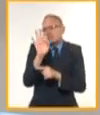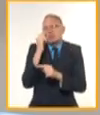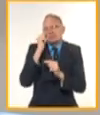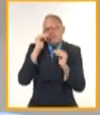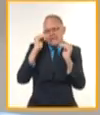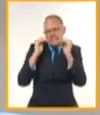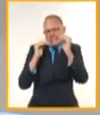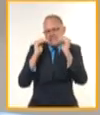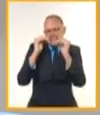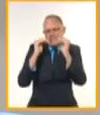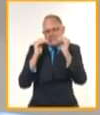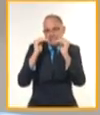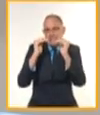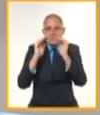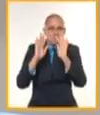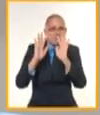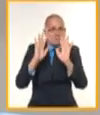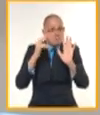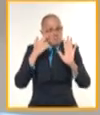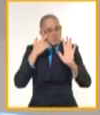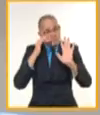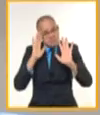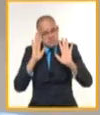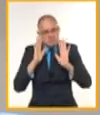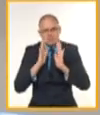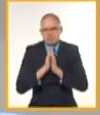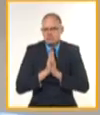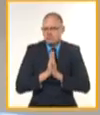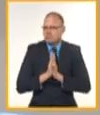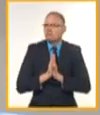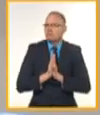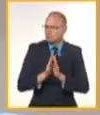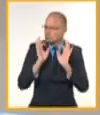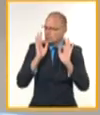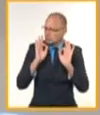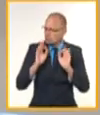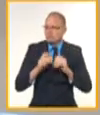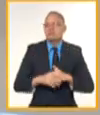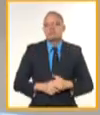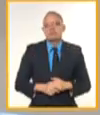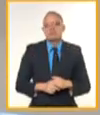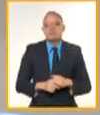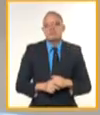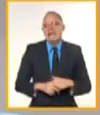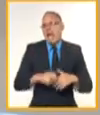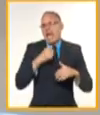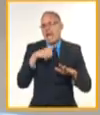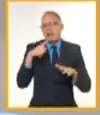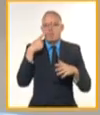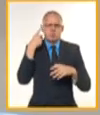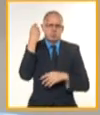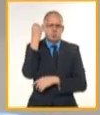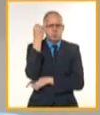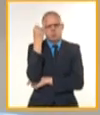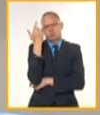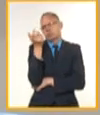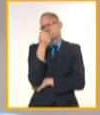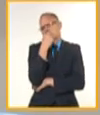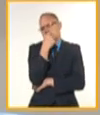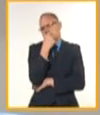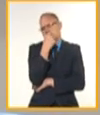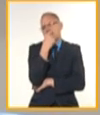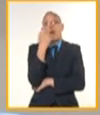diferencia ya considerable a tener en cuenta, etcétera. No, se mantiene ahí. Si usted analiza esos datos, es